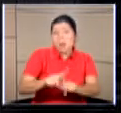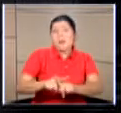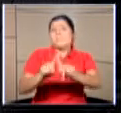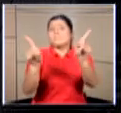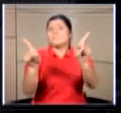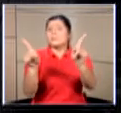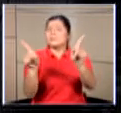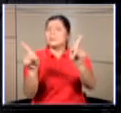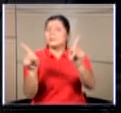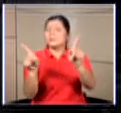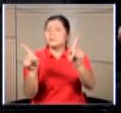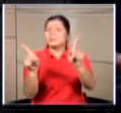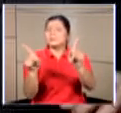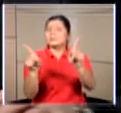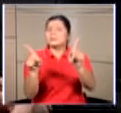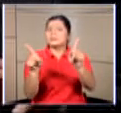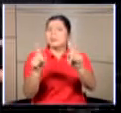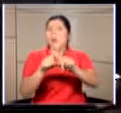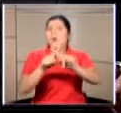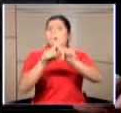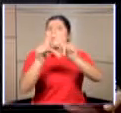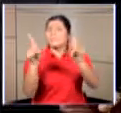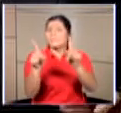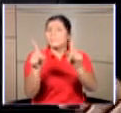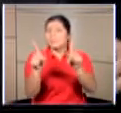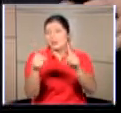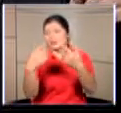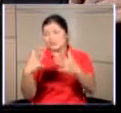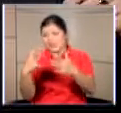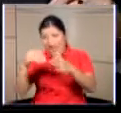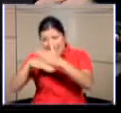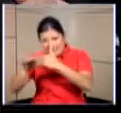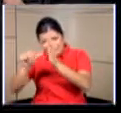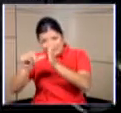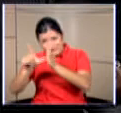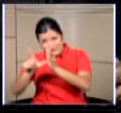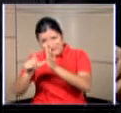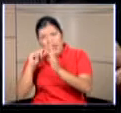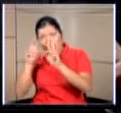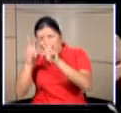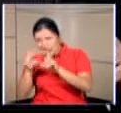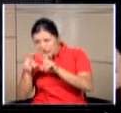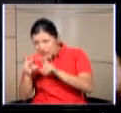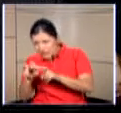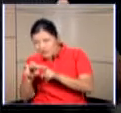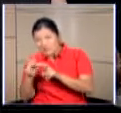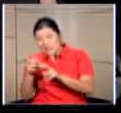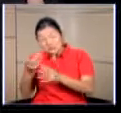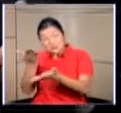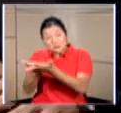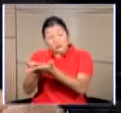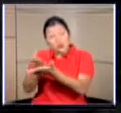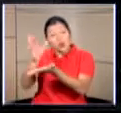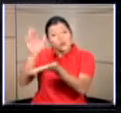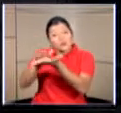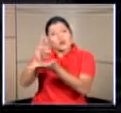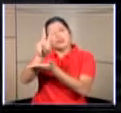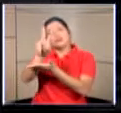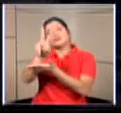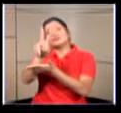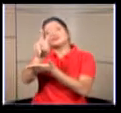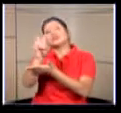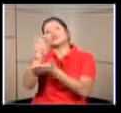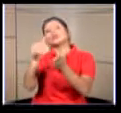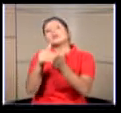ya se habían analizado en la Asamblea Legislativa, que son de 200.000 millones de colones, de 300.000 millones de